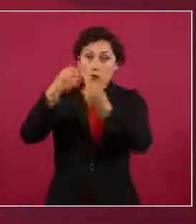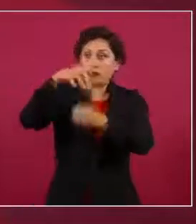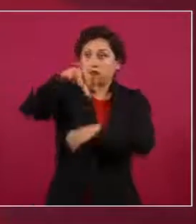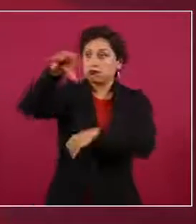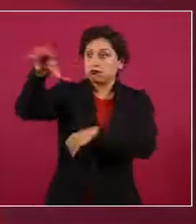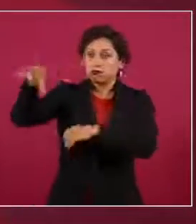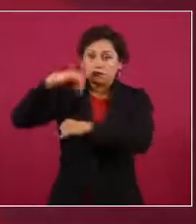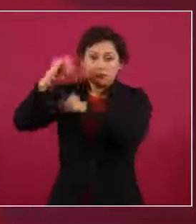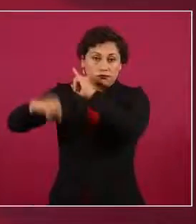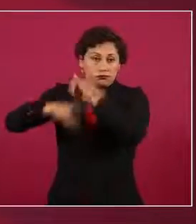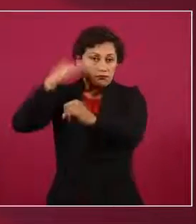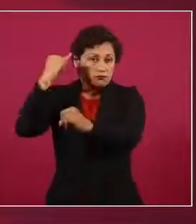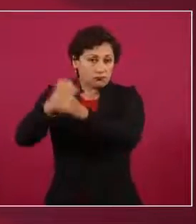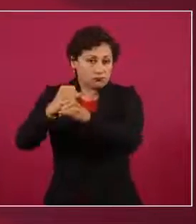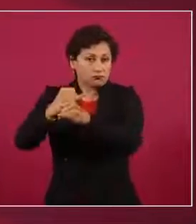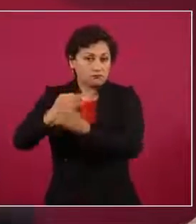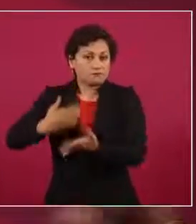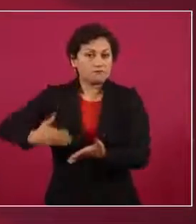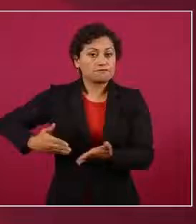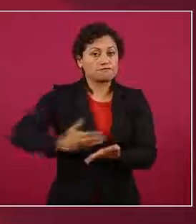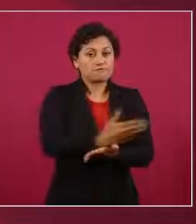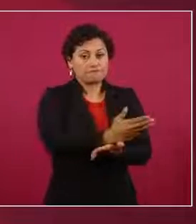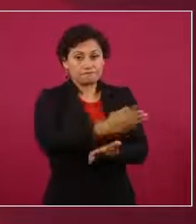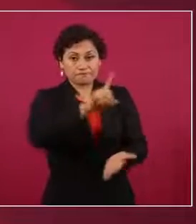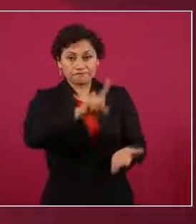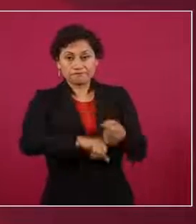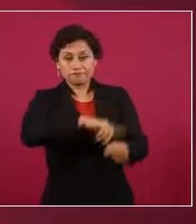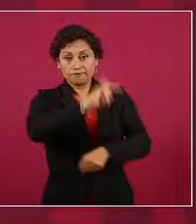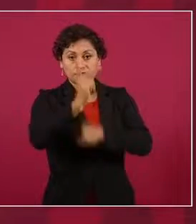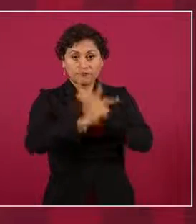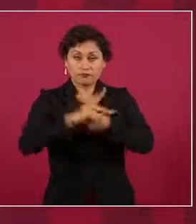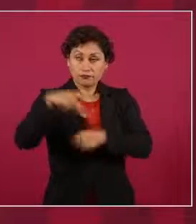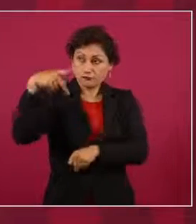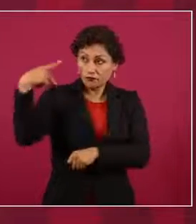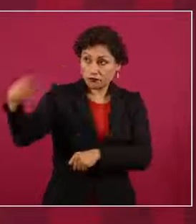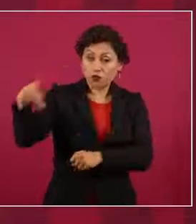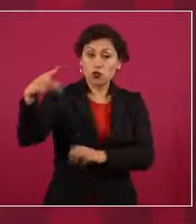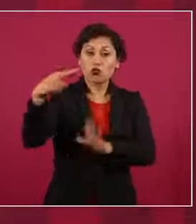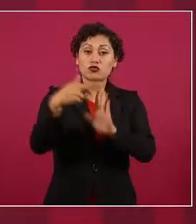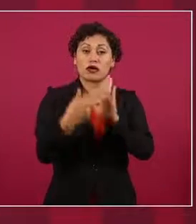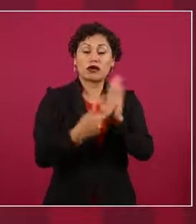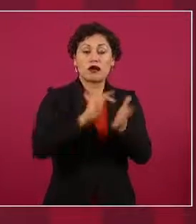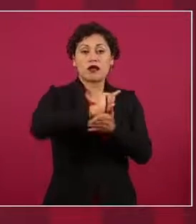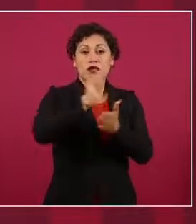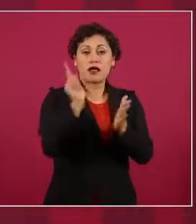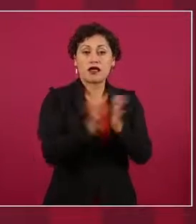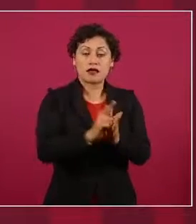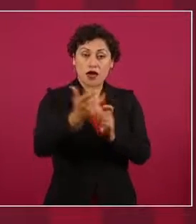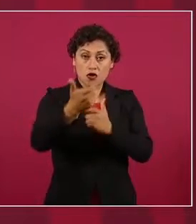impongan a los países sus políticas económicas,